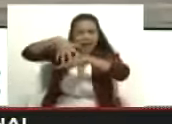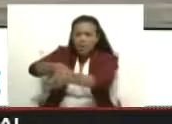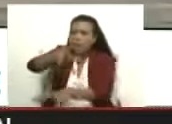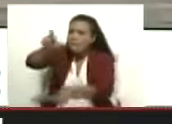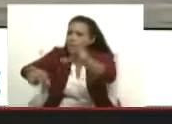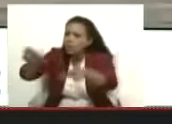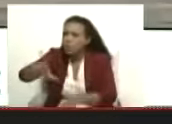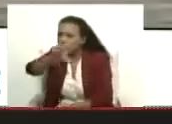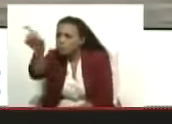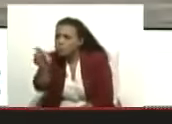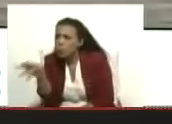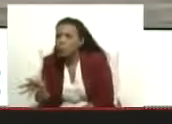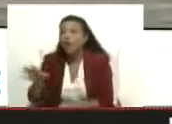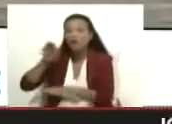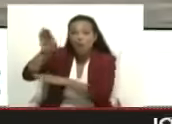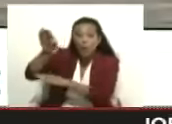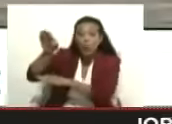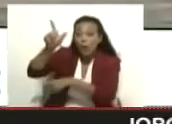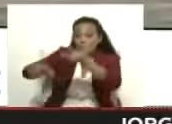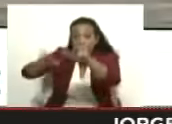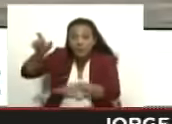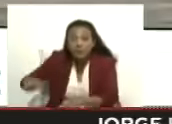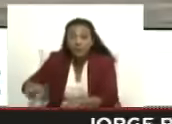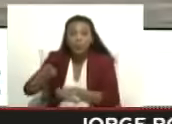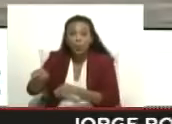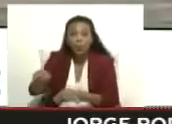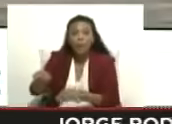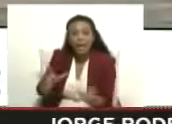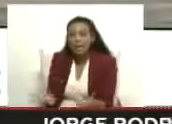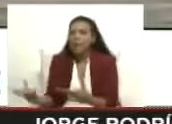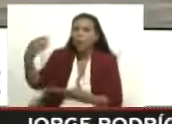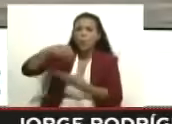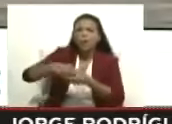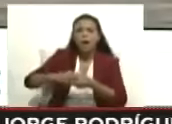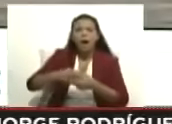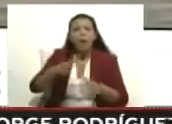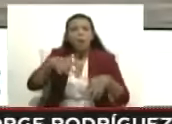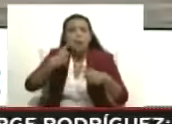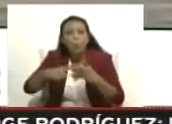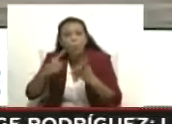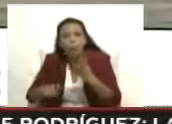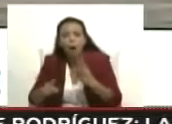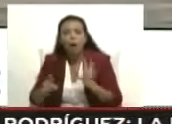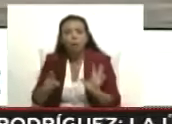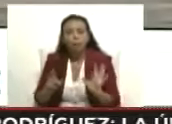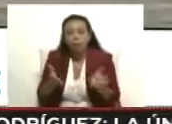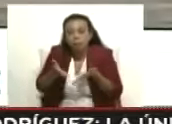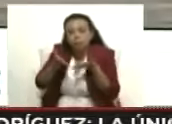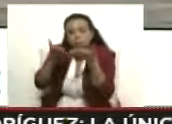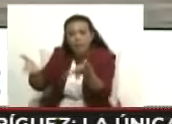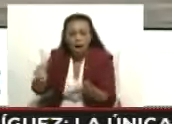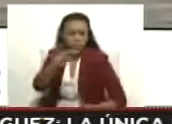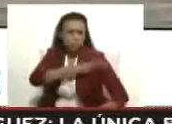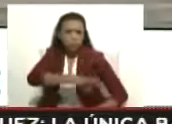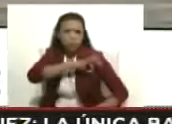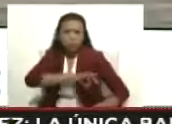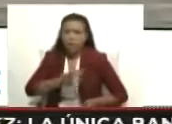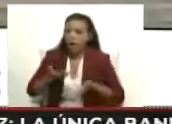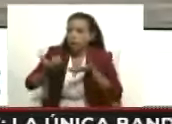población actual y futura de este territorio que incluya, entre otros, el otorgamiento de